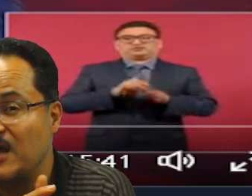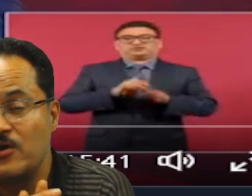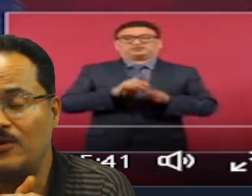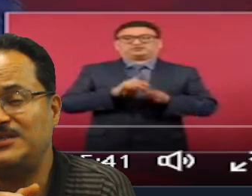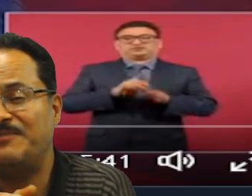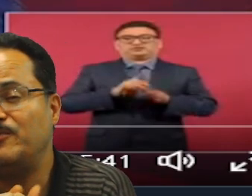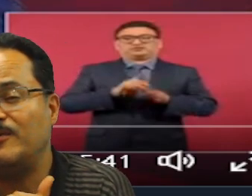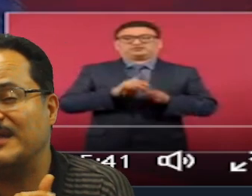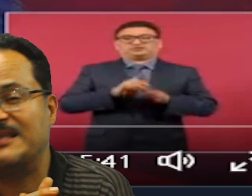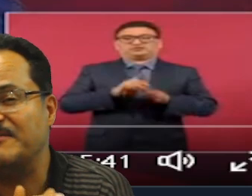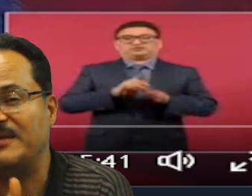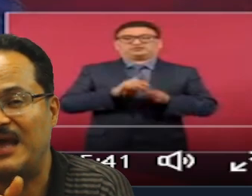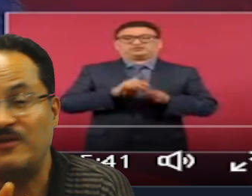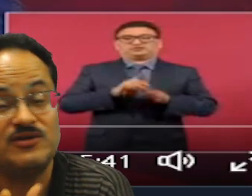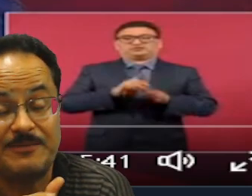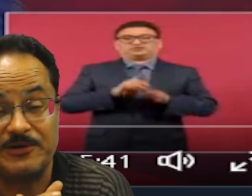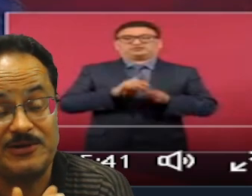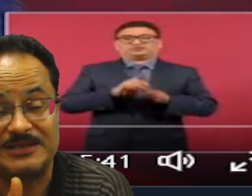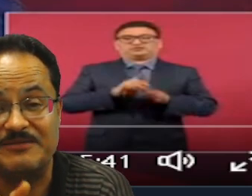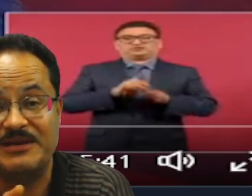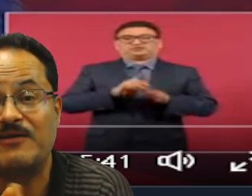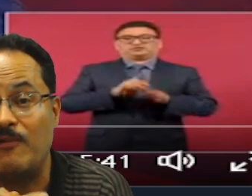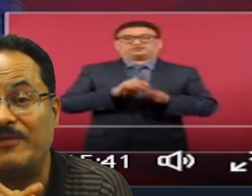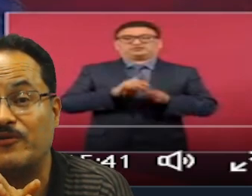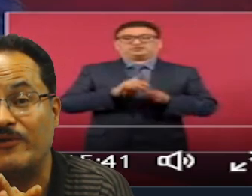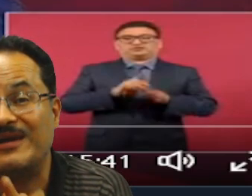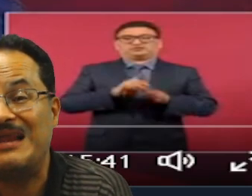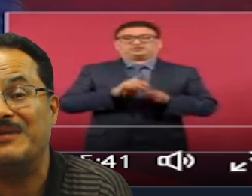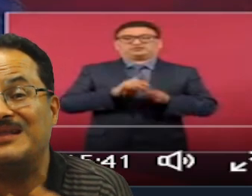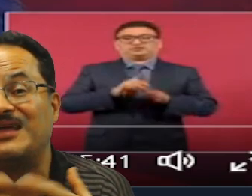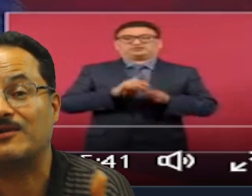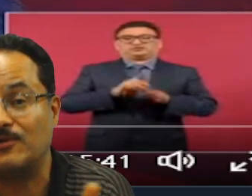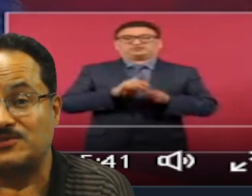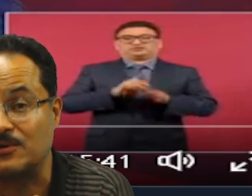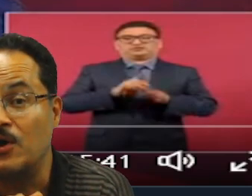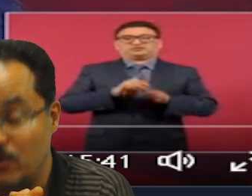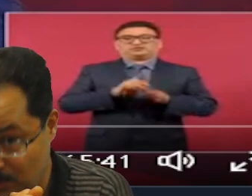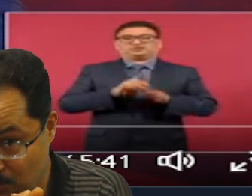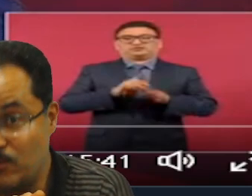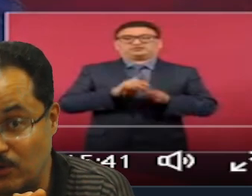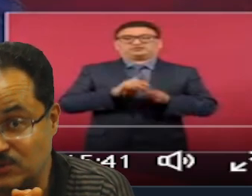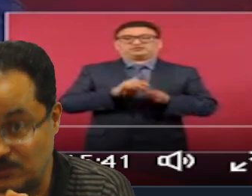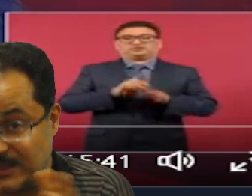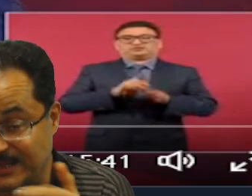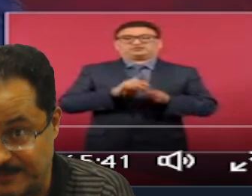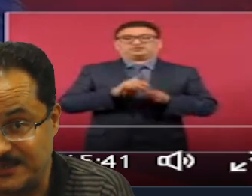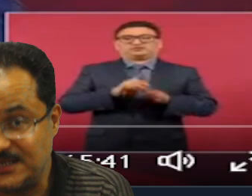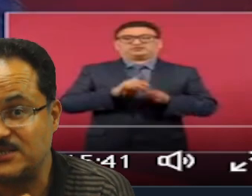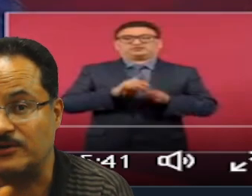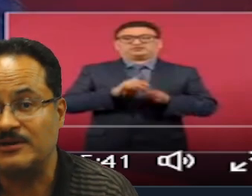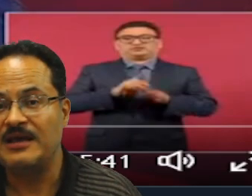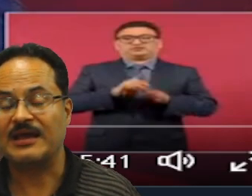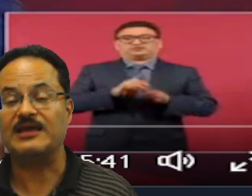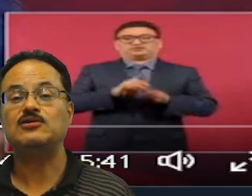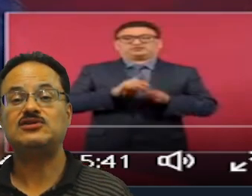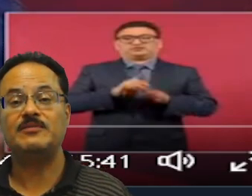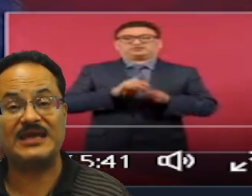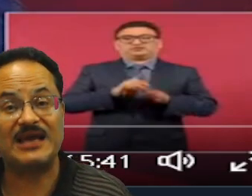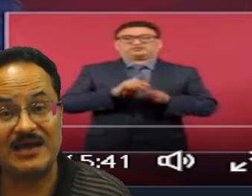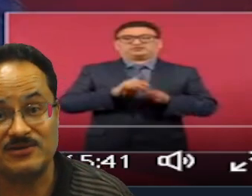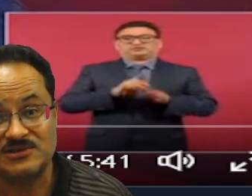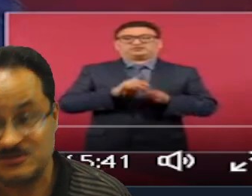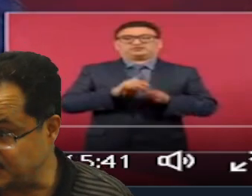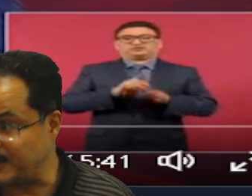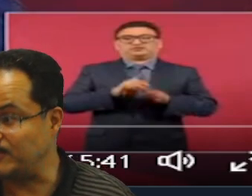dólares no se pudo determinar no se ha podido determinar cuánto fue realmente el costo un costo de indemnización que incluso